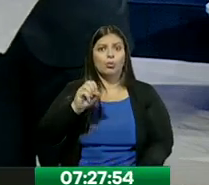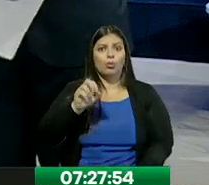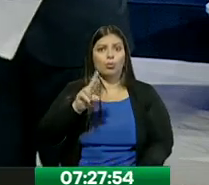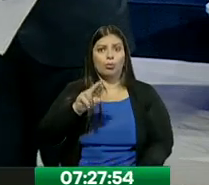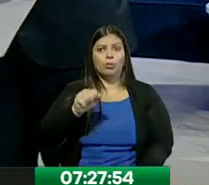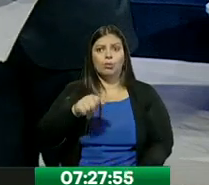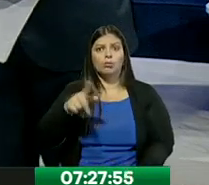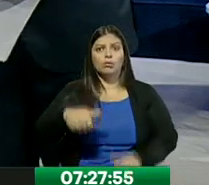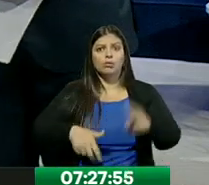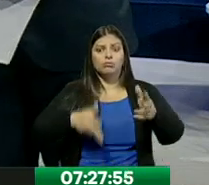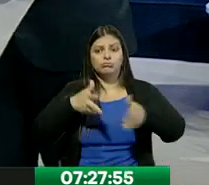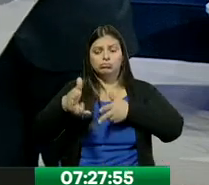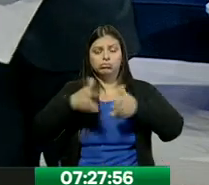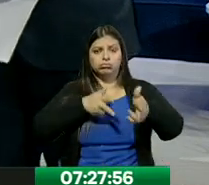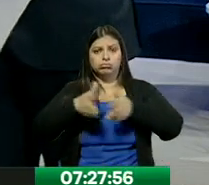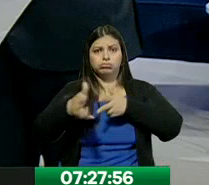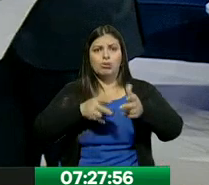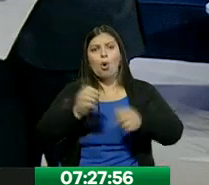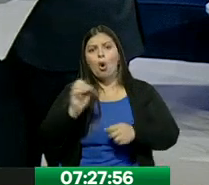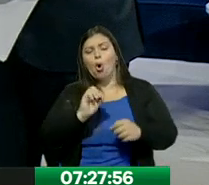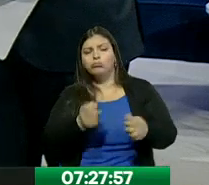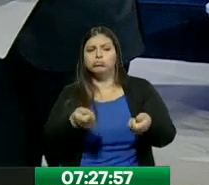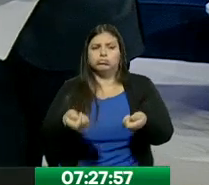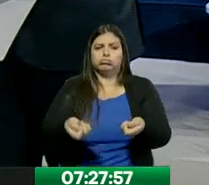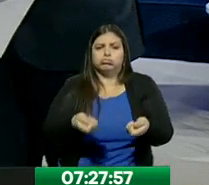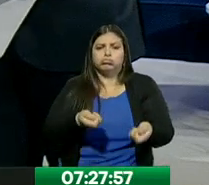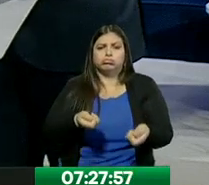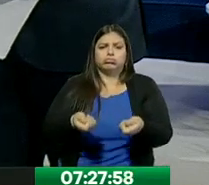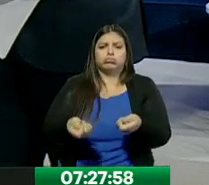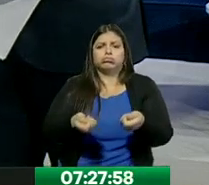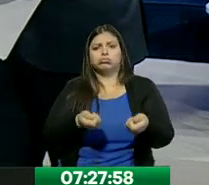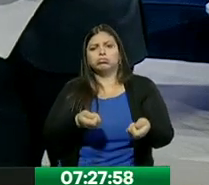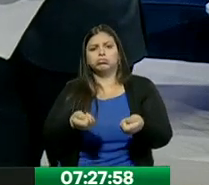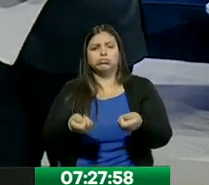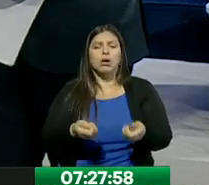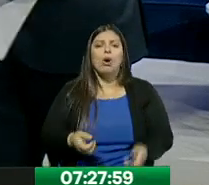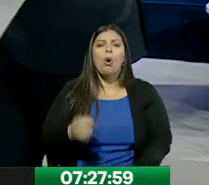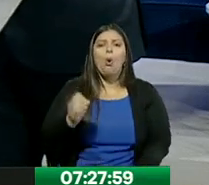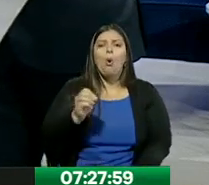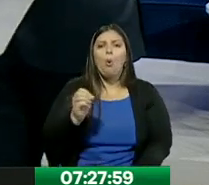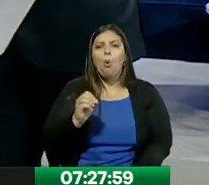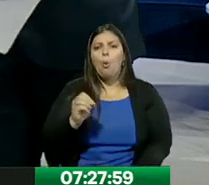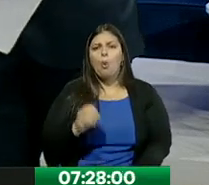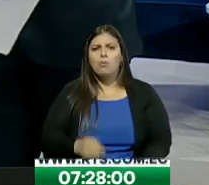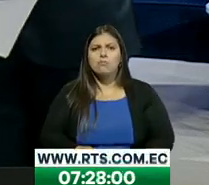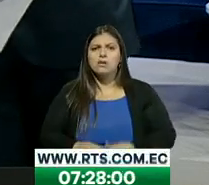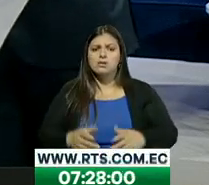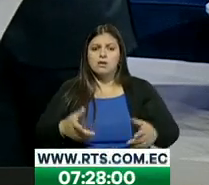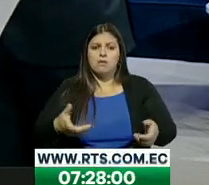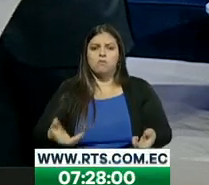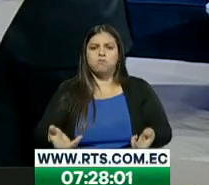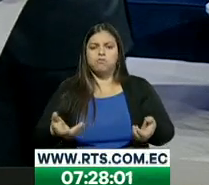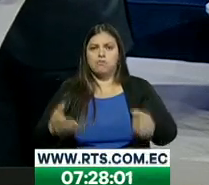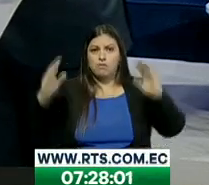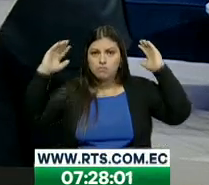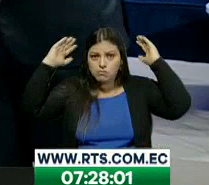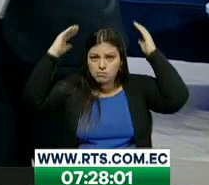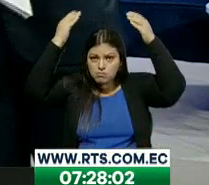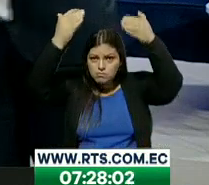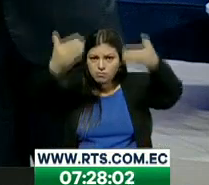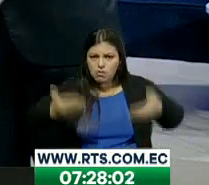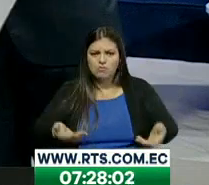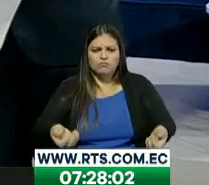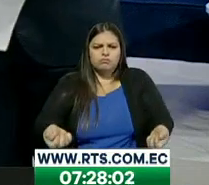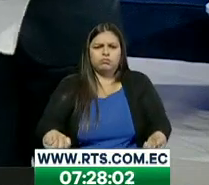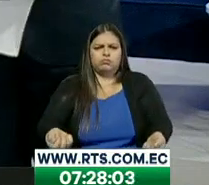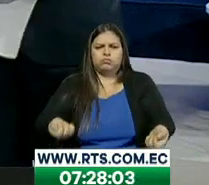ejemplo, he visto que también pasan muchos camiones, muchos transportes de carga y demás. Transporte pesado, y